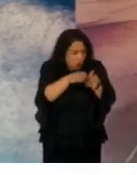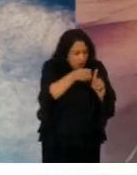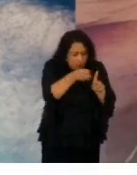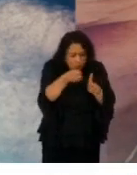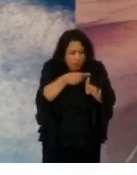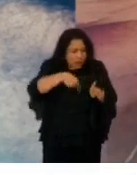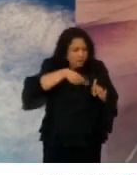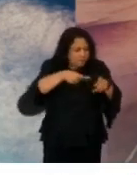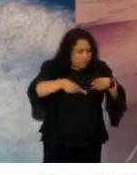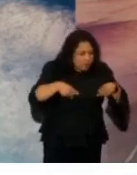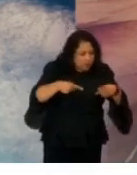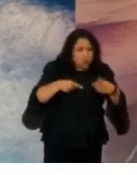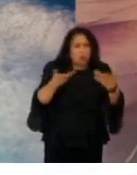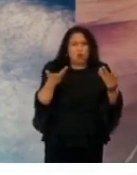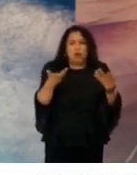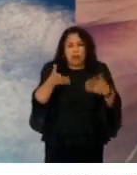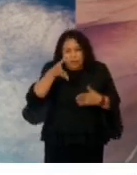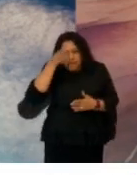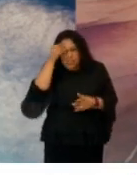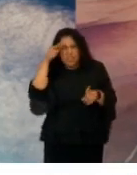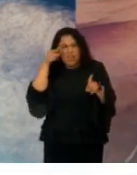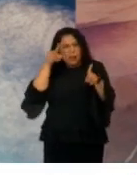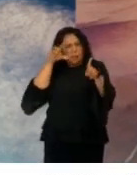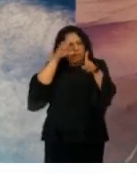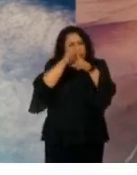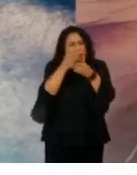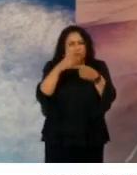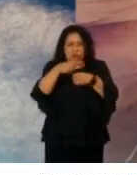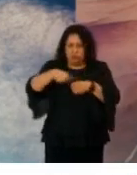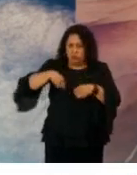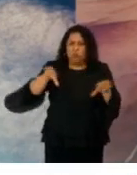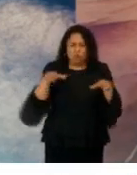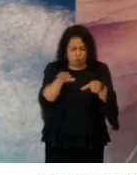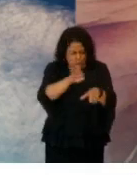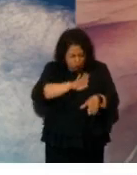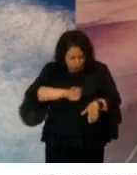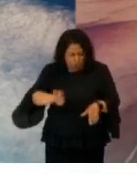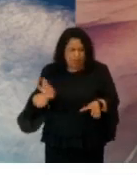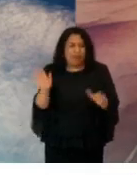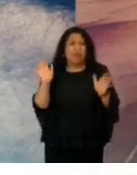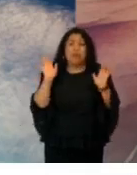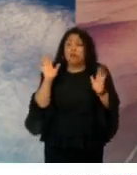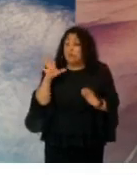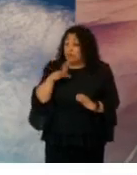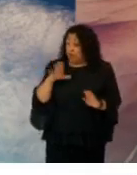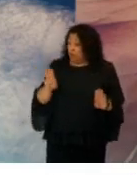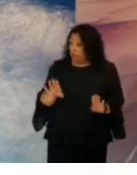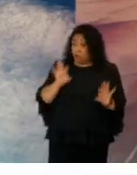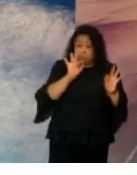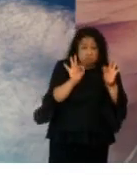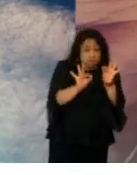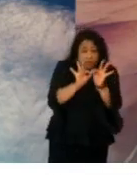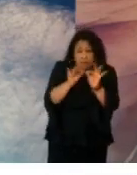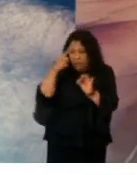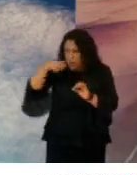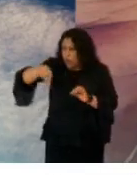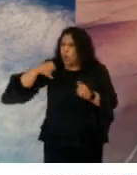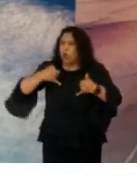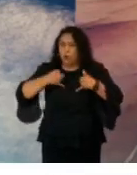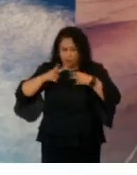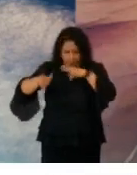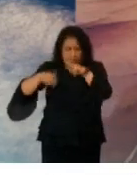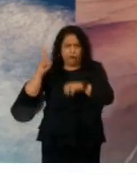gente, aprender a poner metas sociales que las comunidades pueden hacer, crear condiciones para que los jóvenes puedan ir a